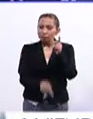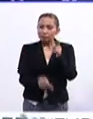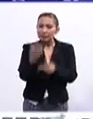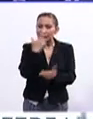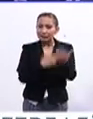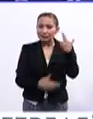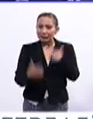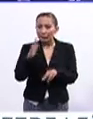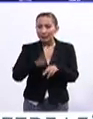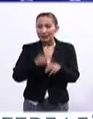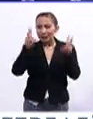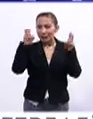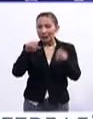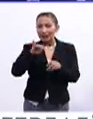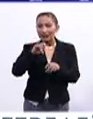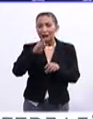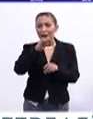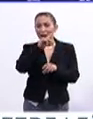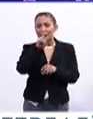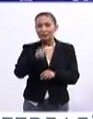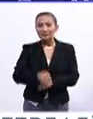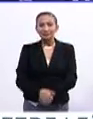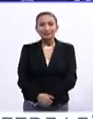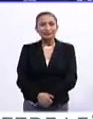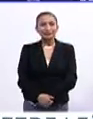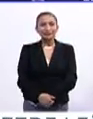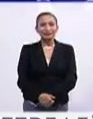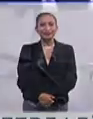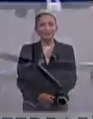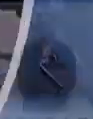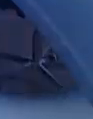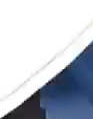pausa. Regresamos con más temas. Esto es Interfaz.